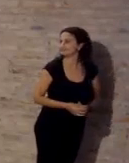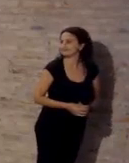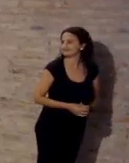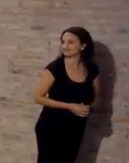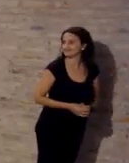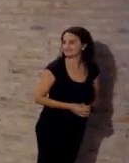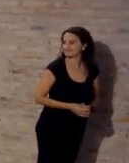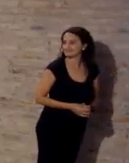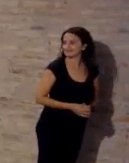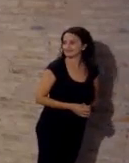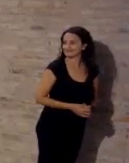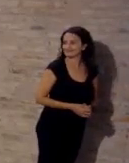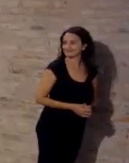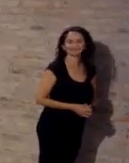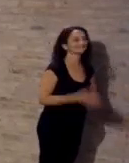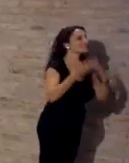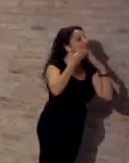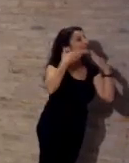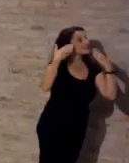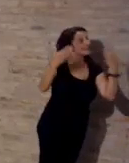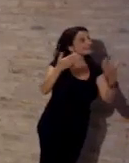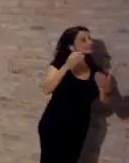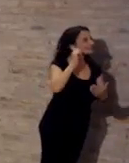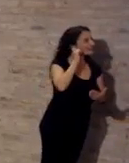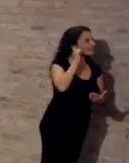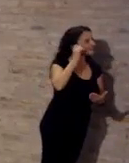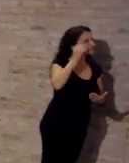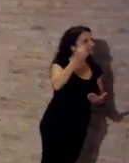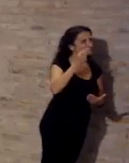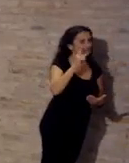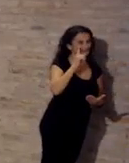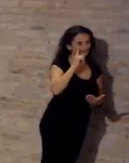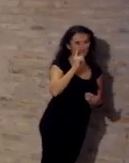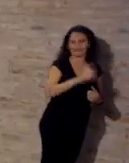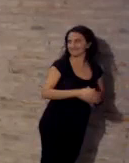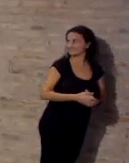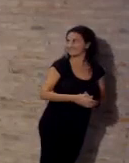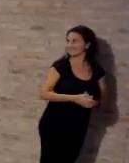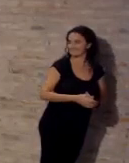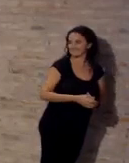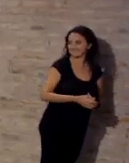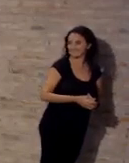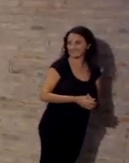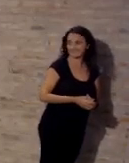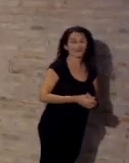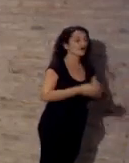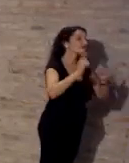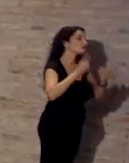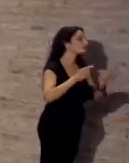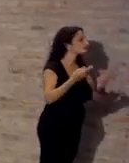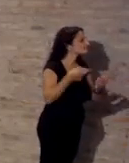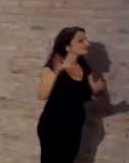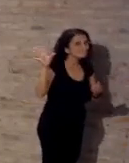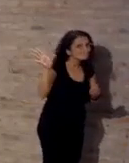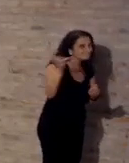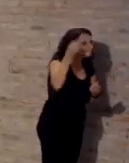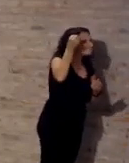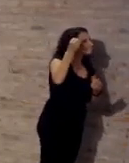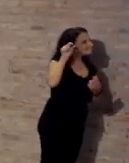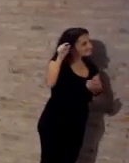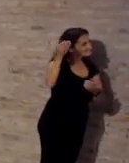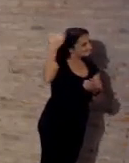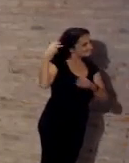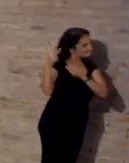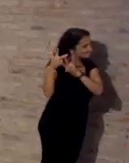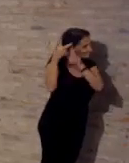gracias Bueno gracias Gabi eh teniendo en cuenta o retomando un